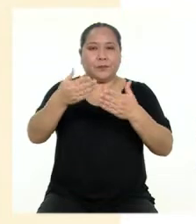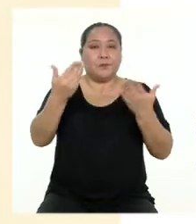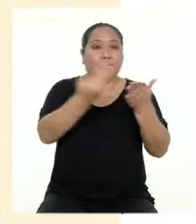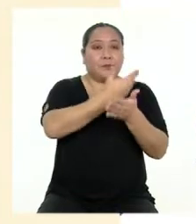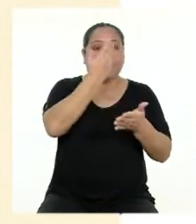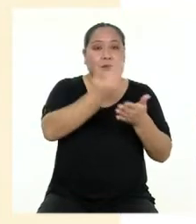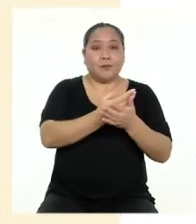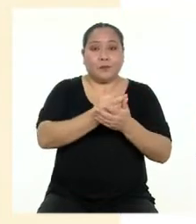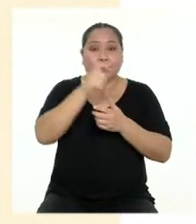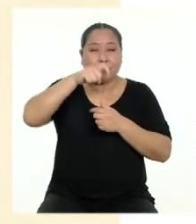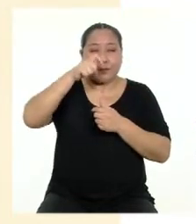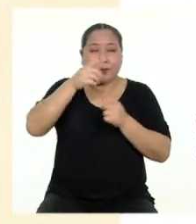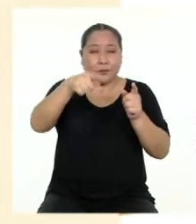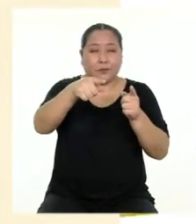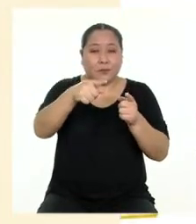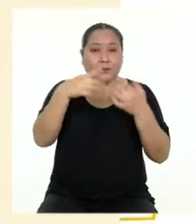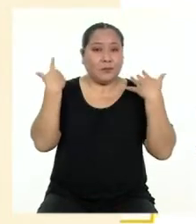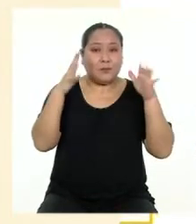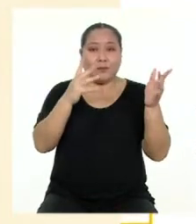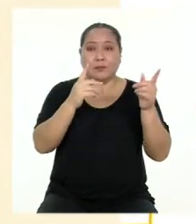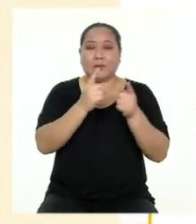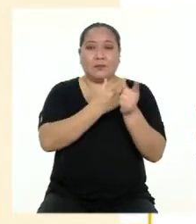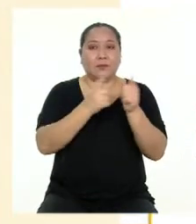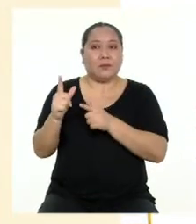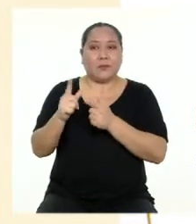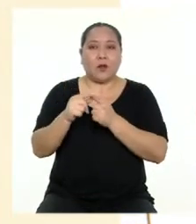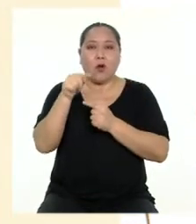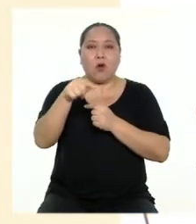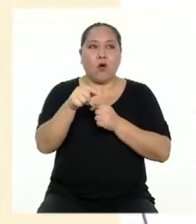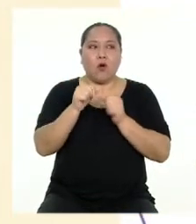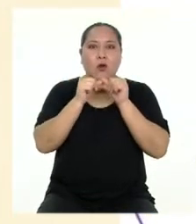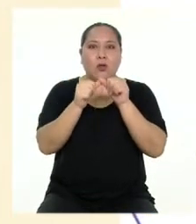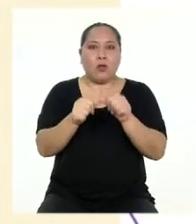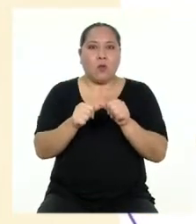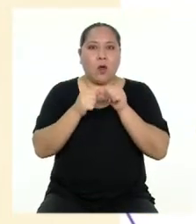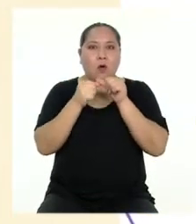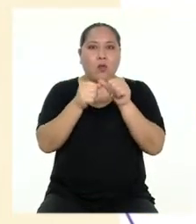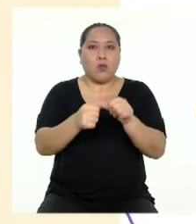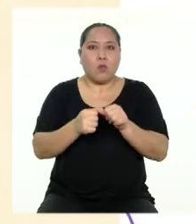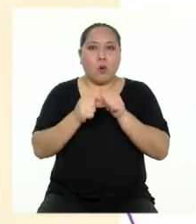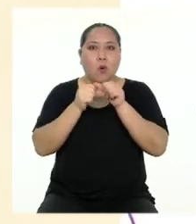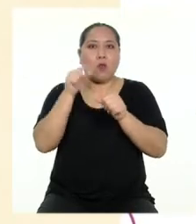necesidad, satisfacerla y convertirla en hábito o un vicio.